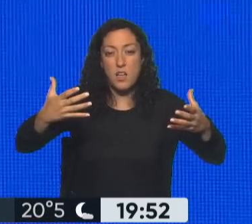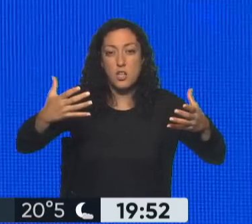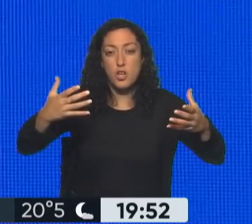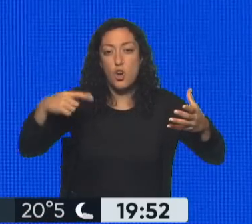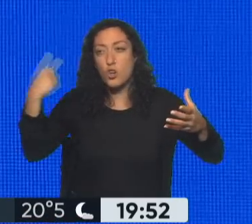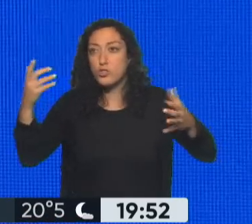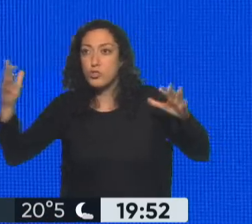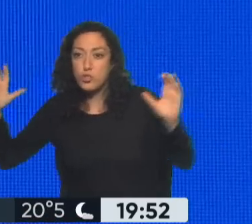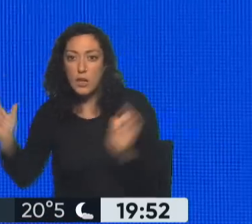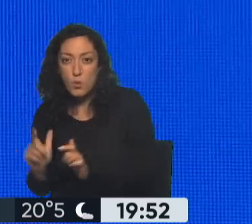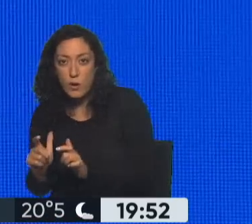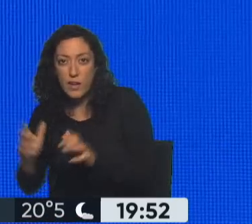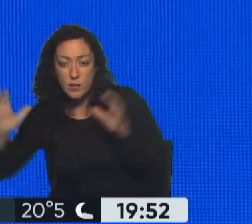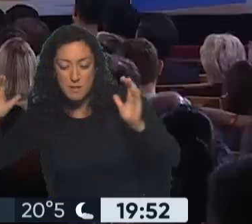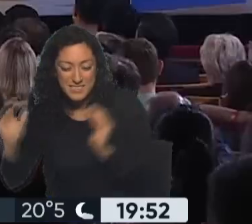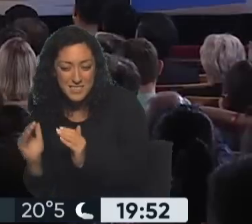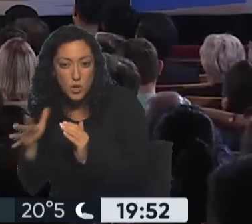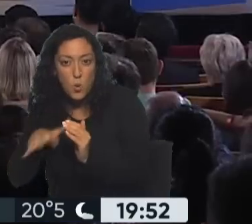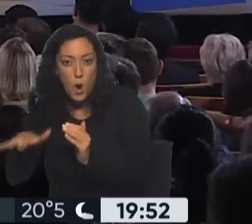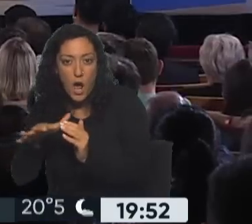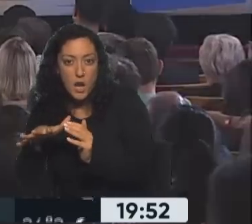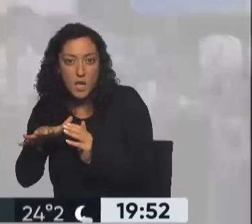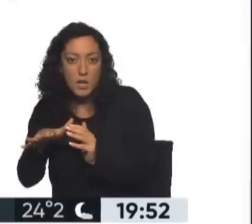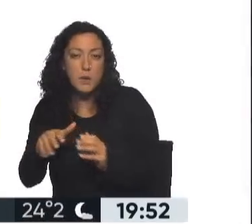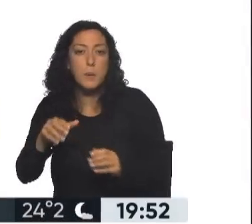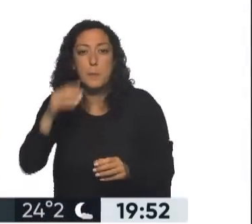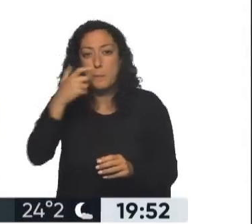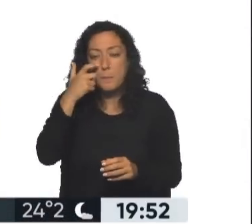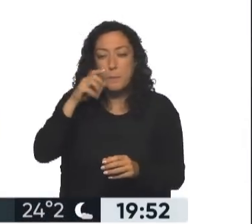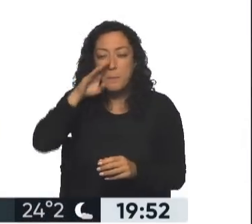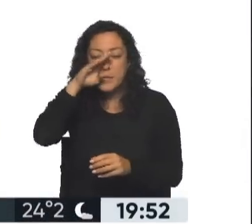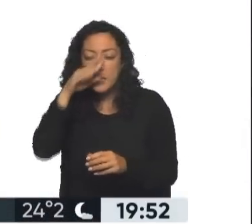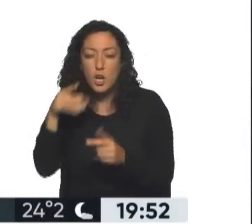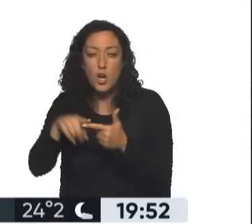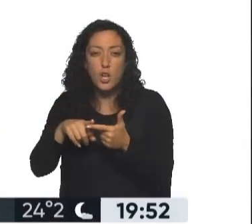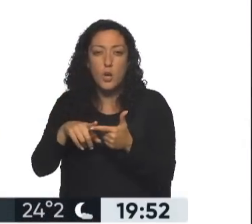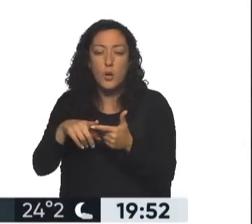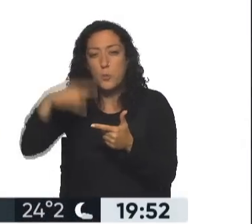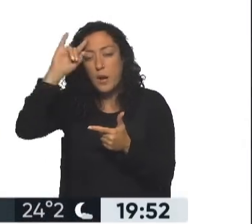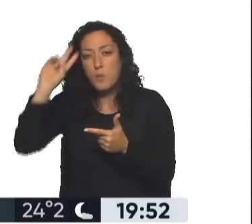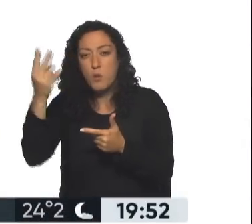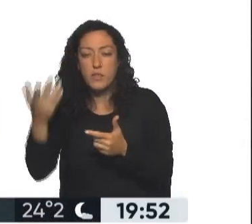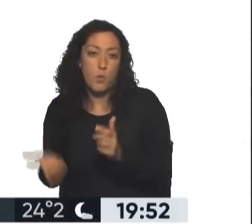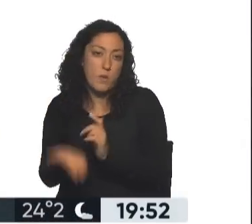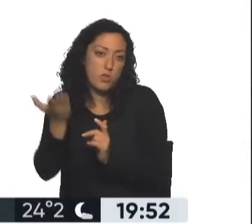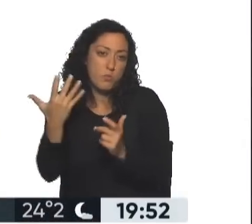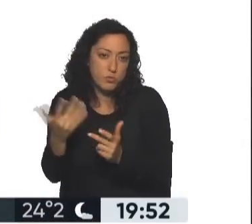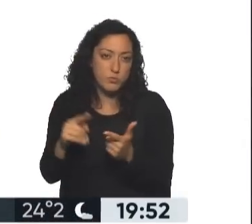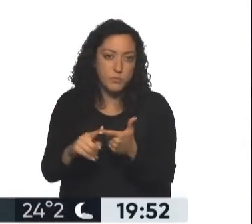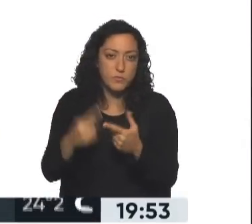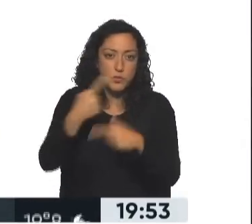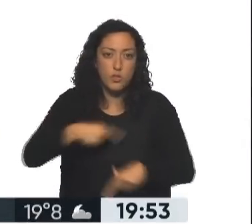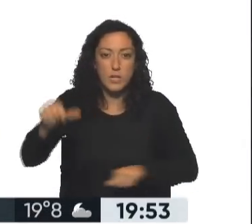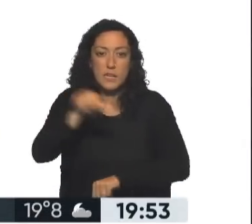precios aumentaron. Está petróleo, vaca muerta, obviamente, aumentó fuertemente, sustancias y